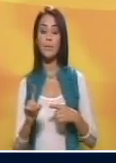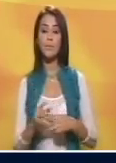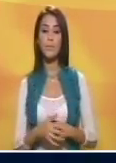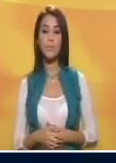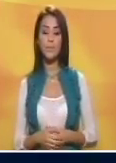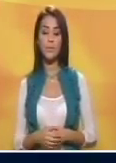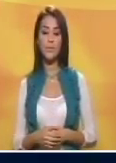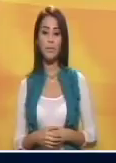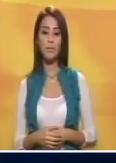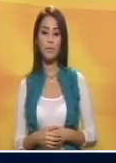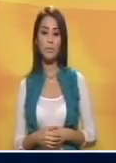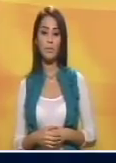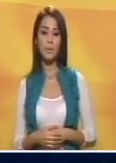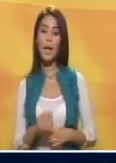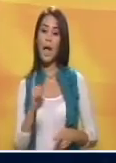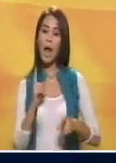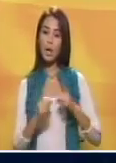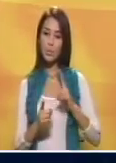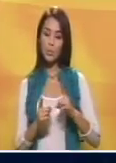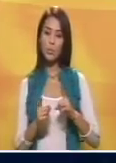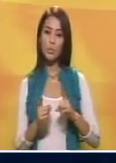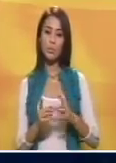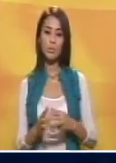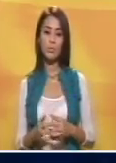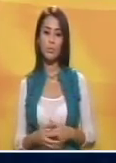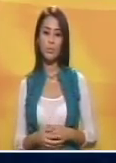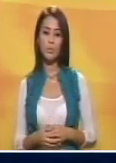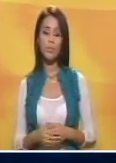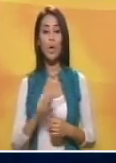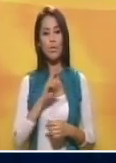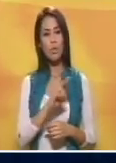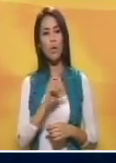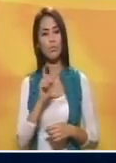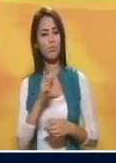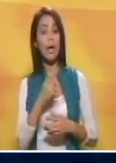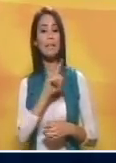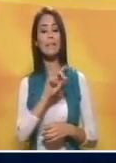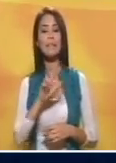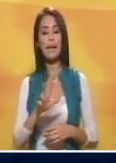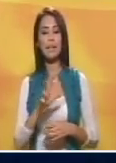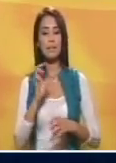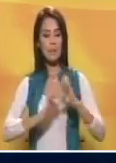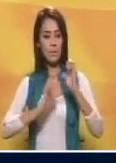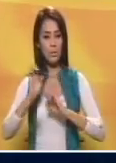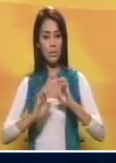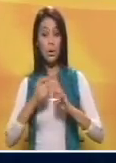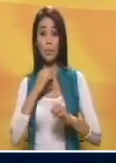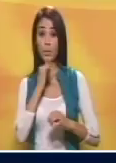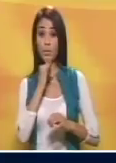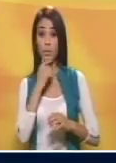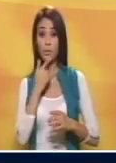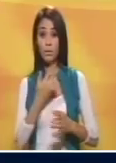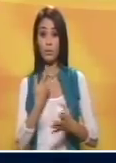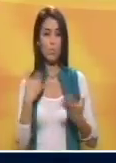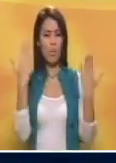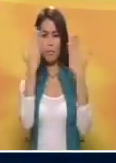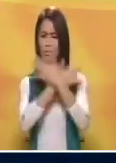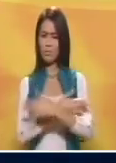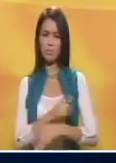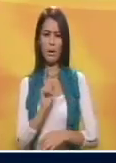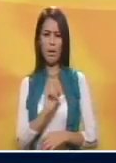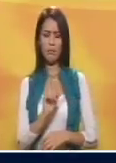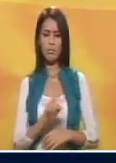como, hay algunos que los cuentan como dos o tres, pero son 13 auditorías tal como lo dije, y no hay ningún tipo de confusión. Está